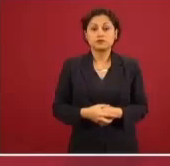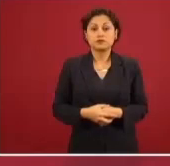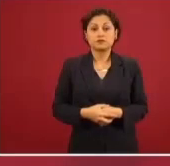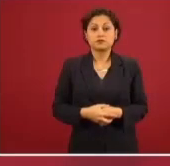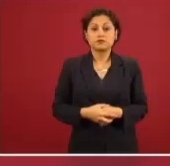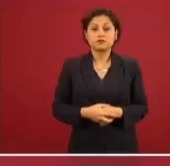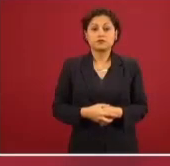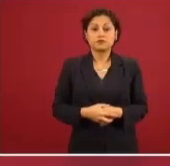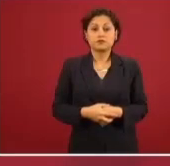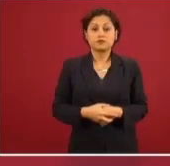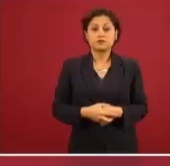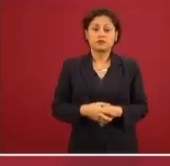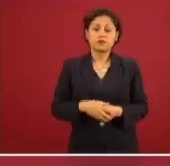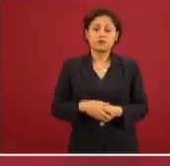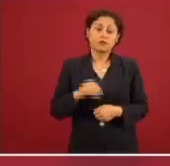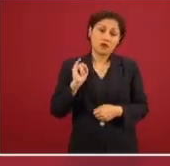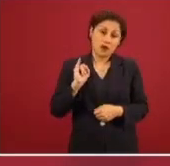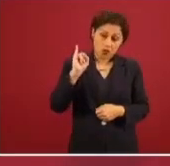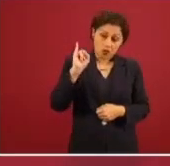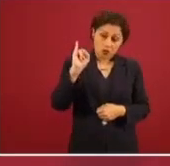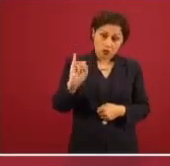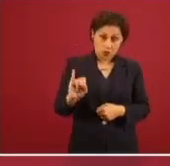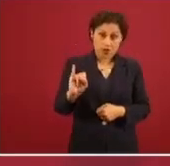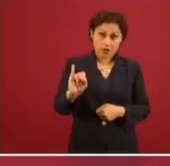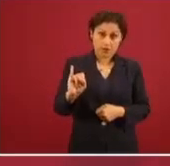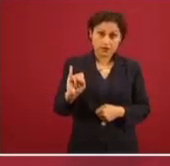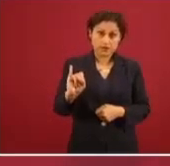anticipamos, ya vamos a hablar